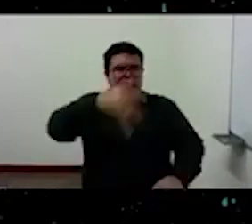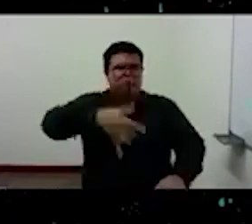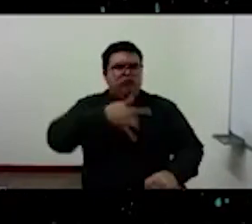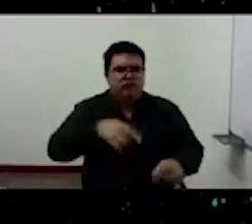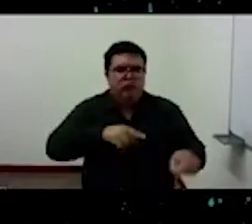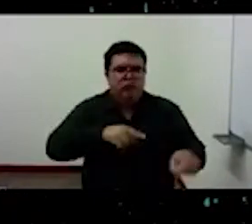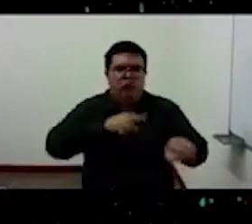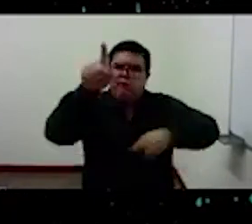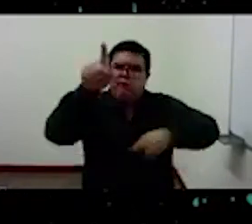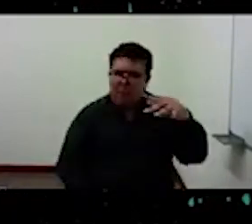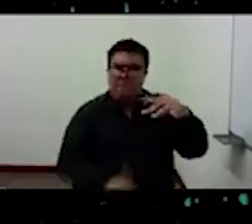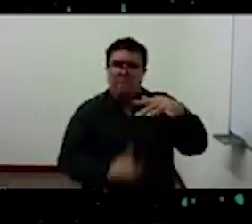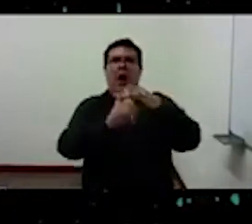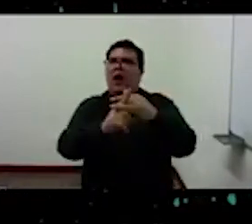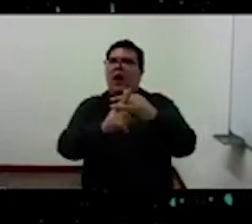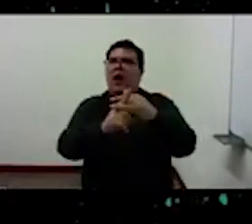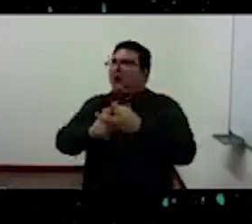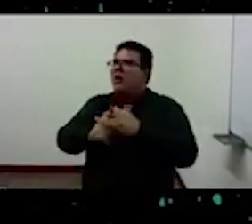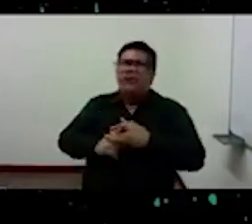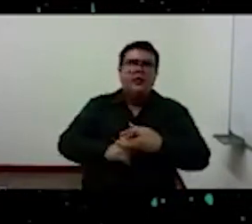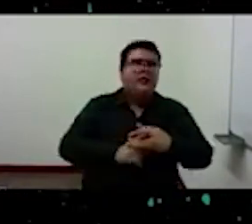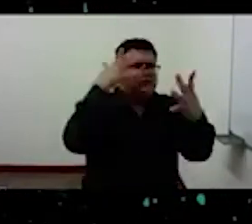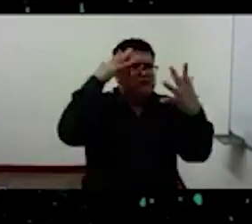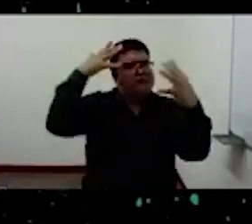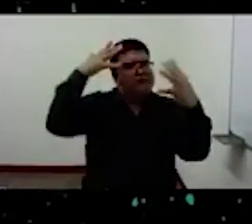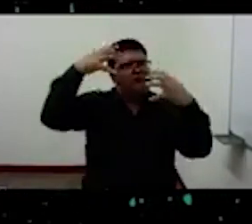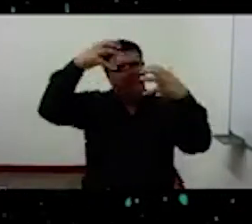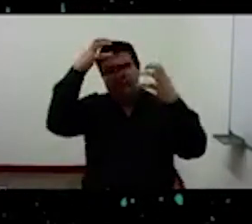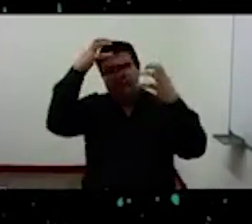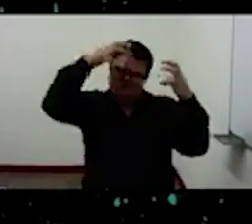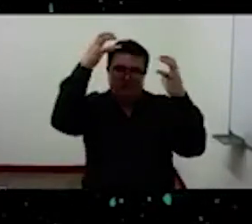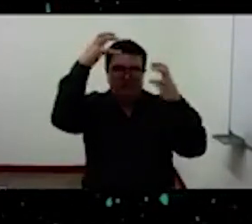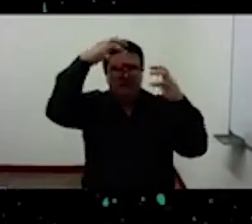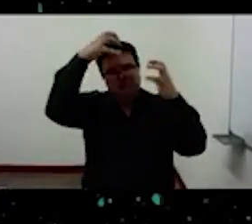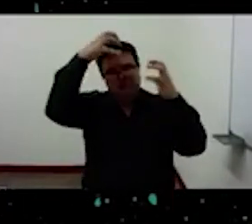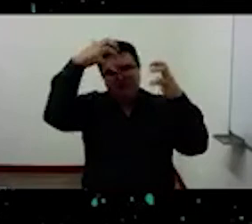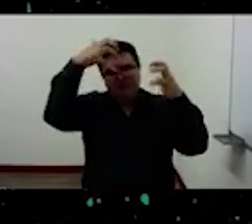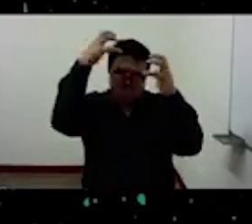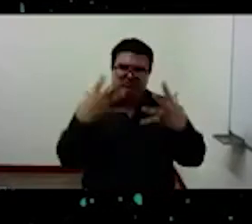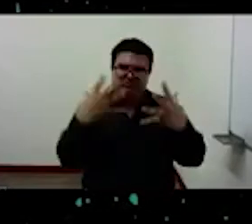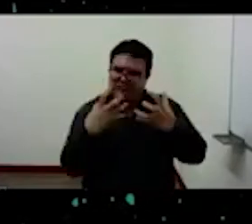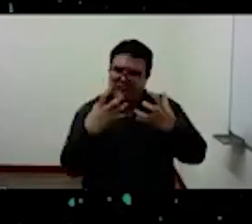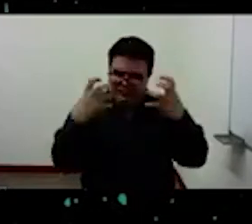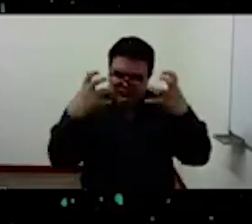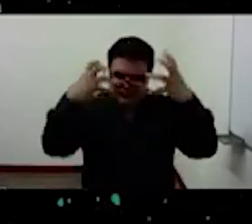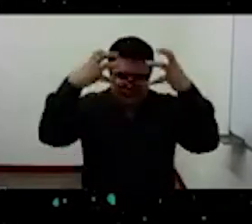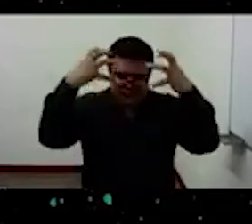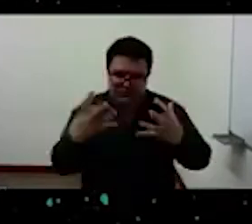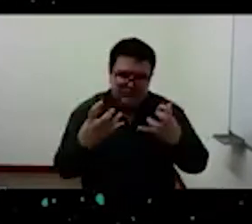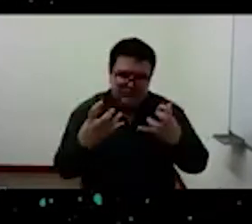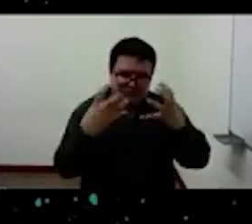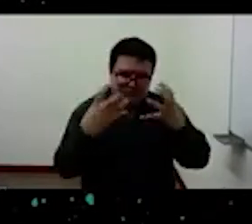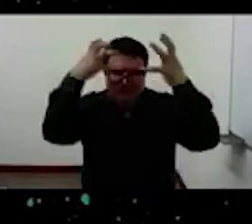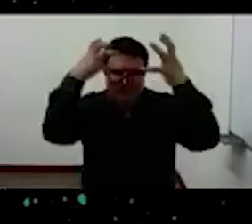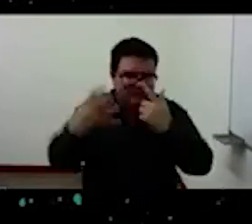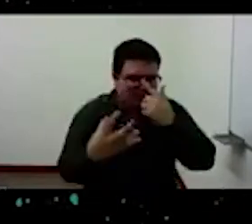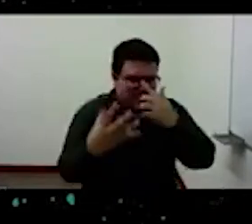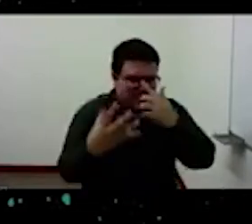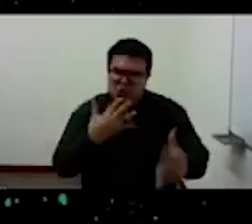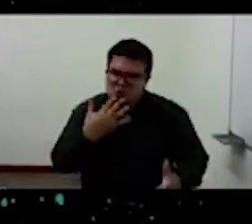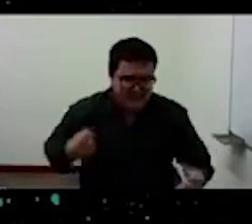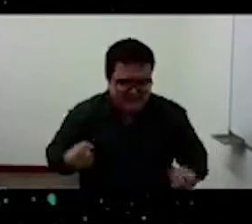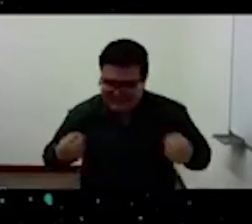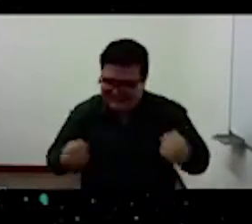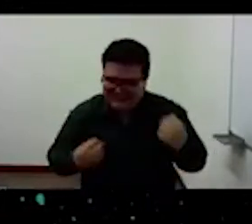sufrimiento. Neurosis de Cézanne que constantemente rabia por no encontrar el tono adecuado que le